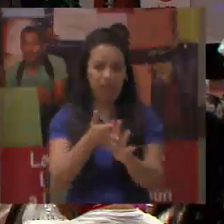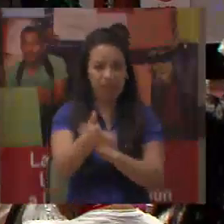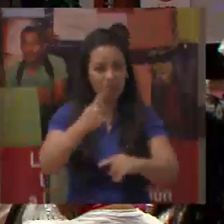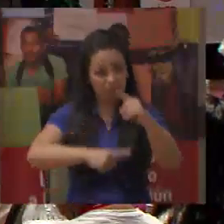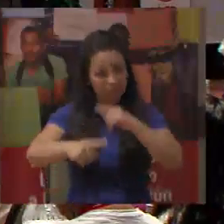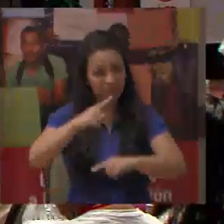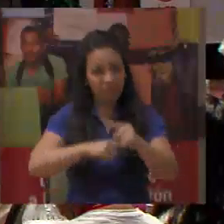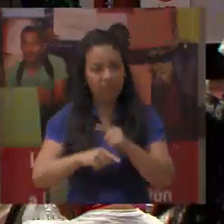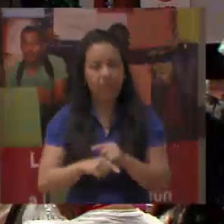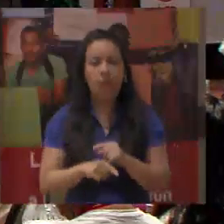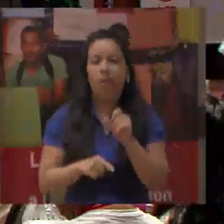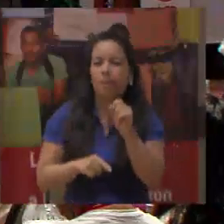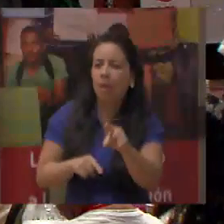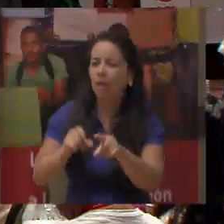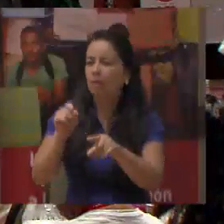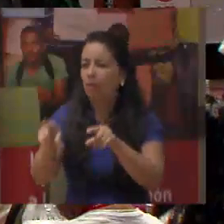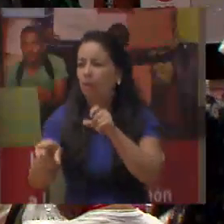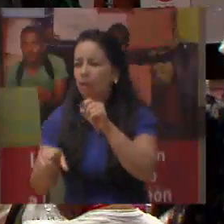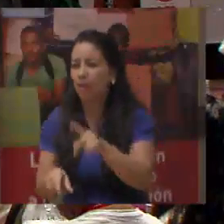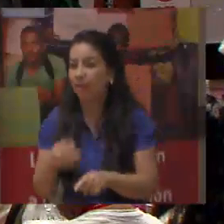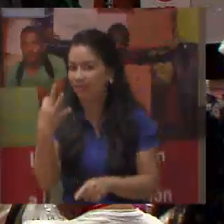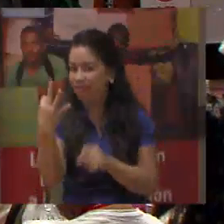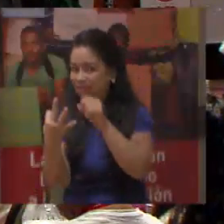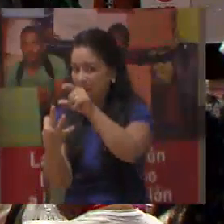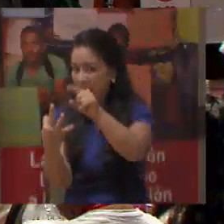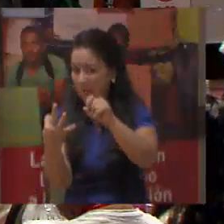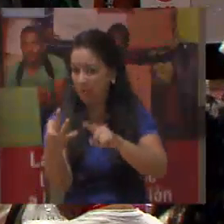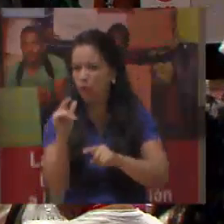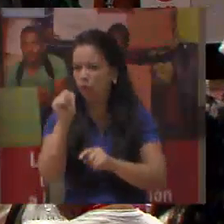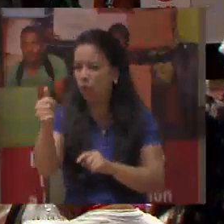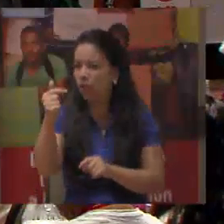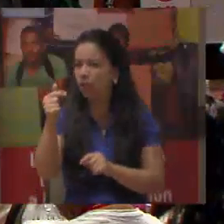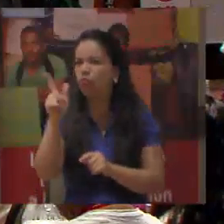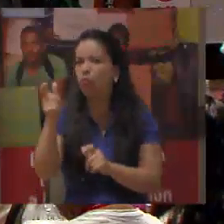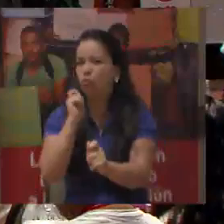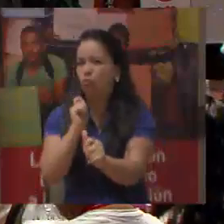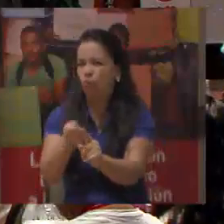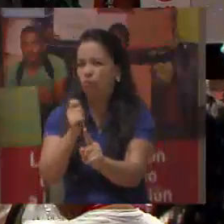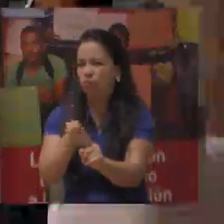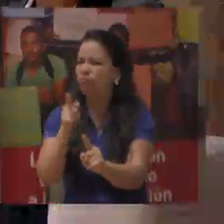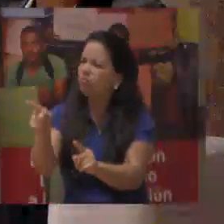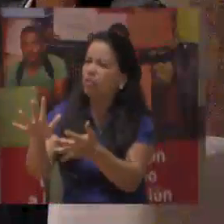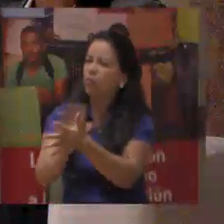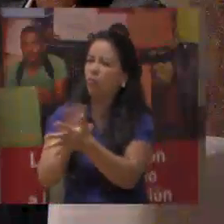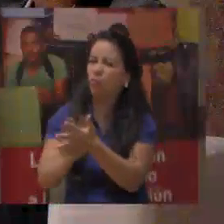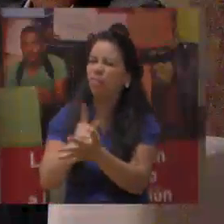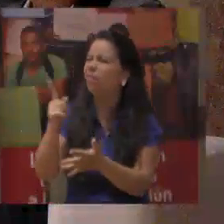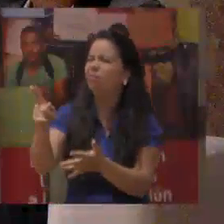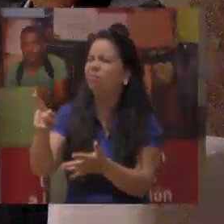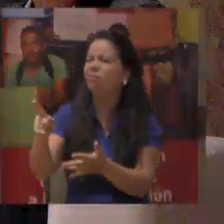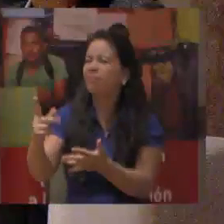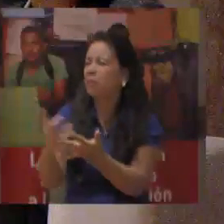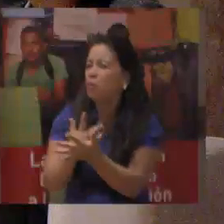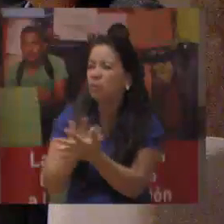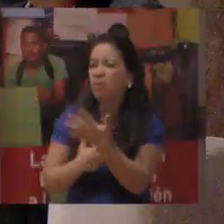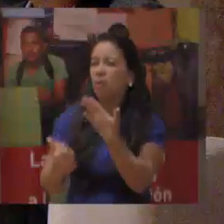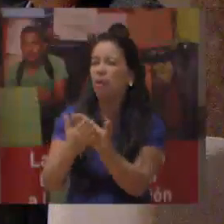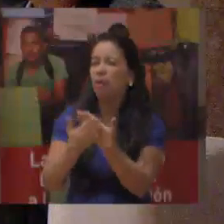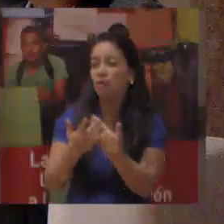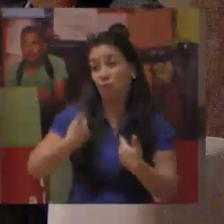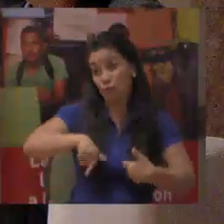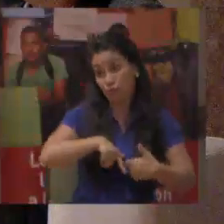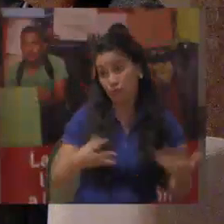me respondieran los tres, cada uno desde su perspectiva, cada uno desde su rol. ¿Qué recomendaciones tienen para hacerle al sector